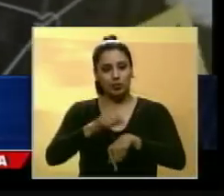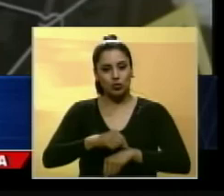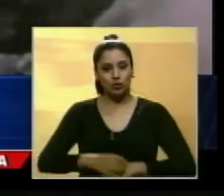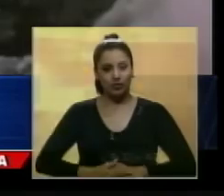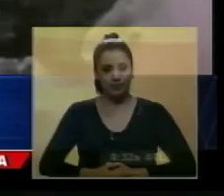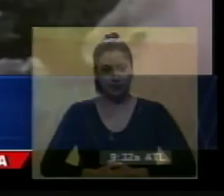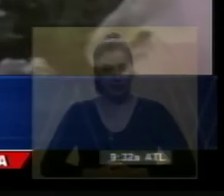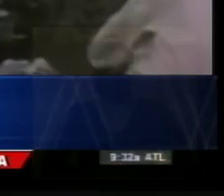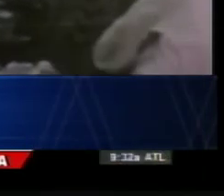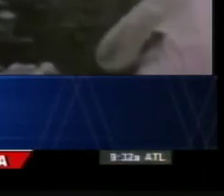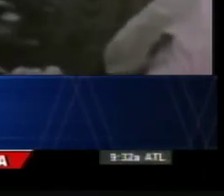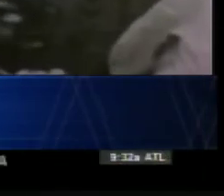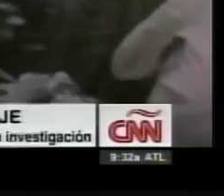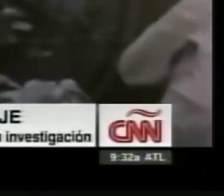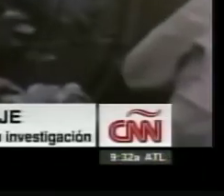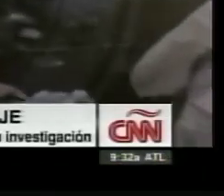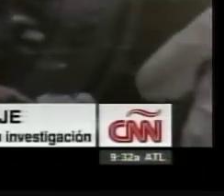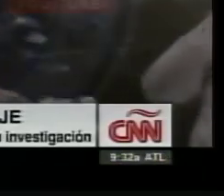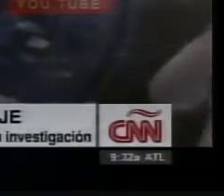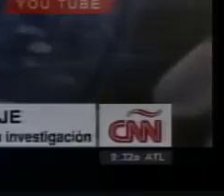minutos.